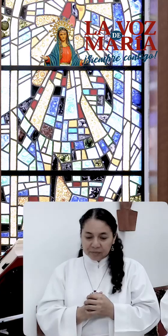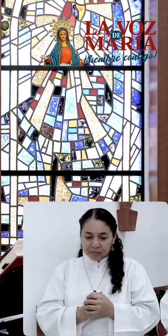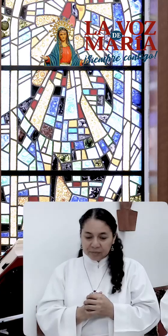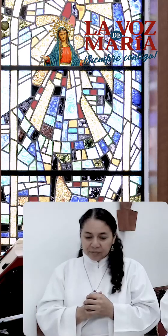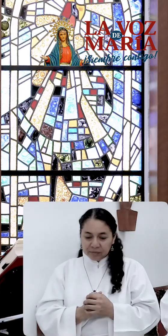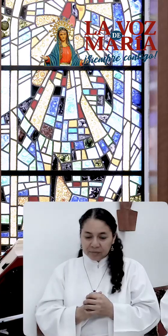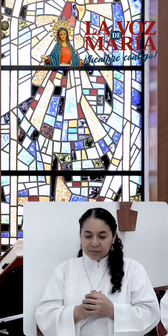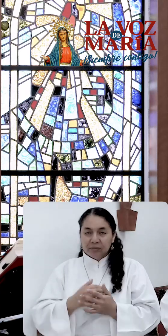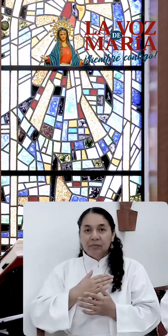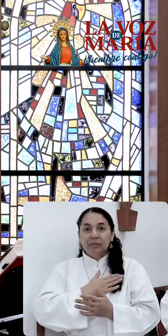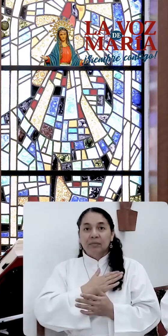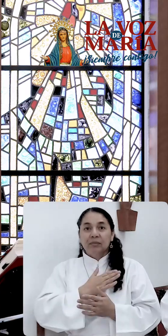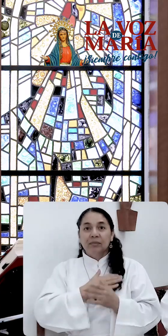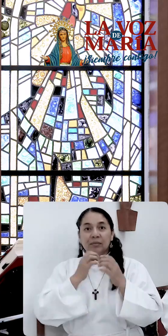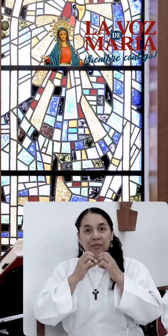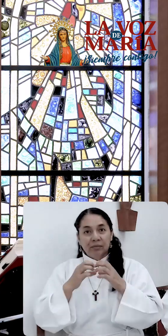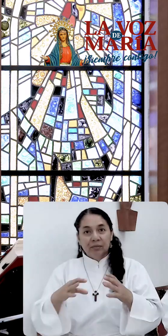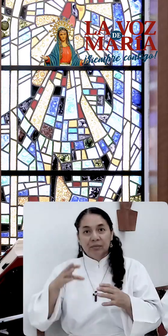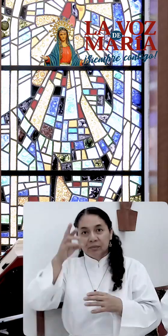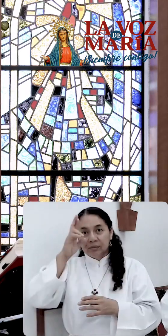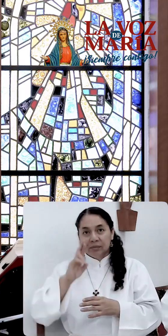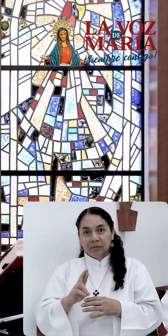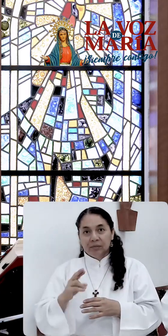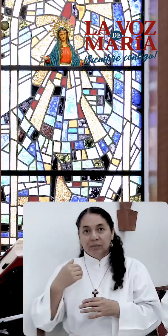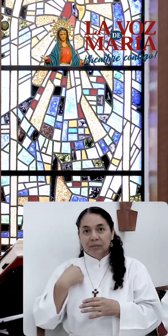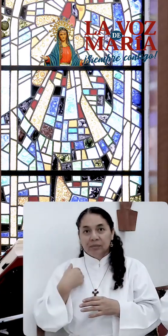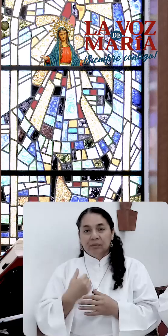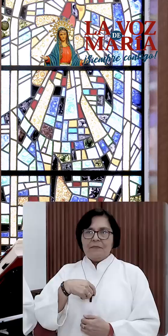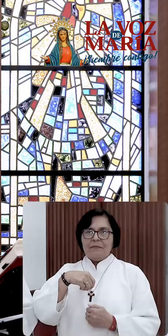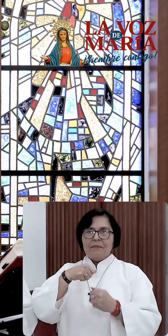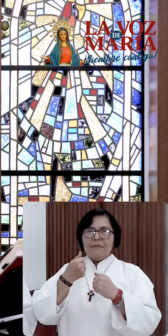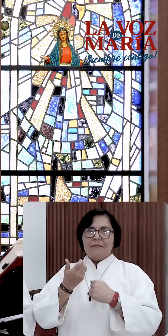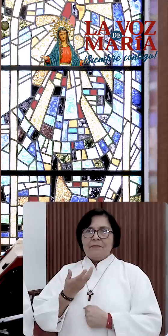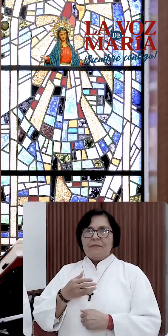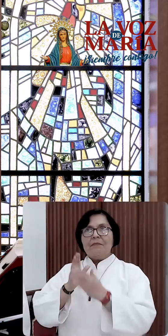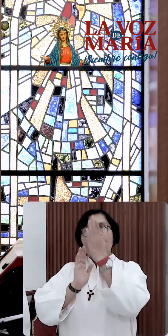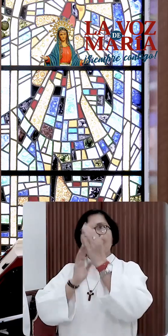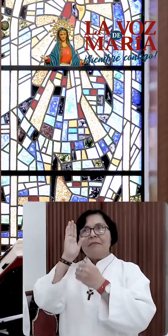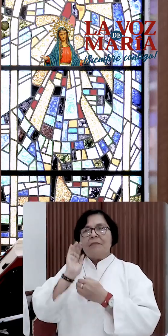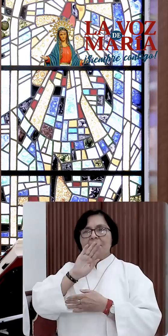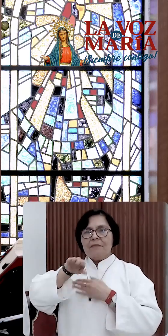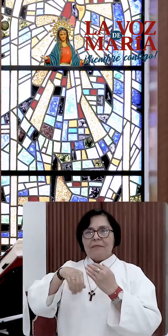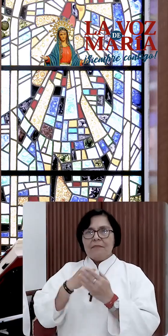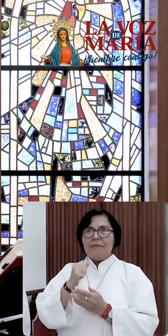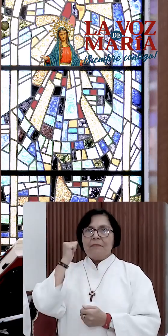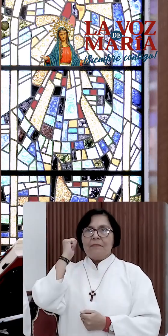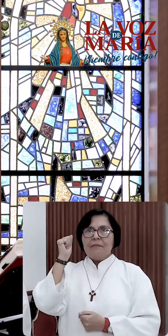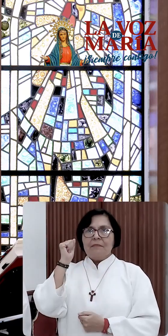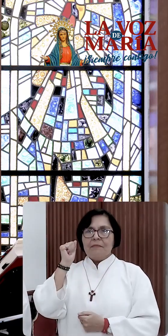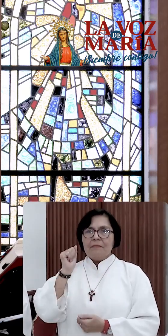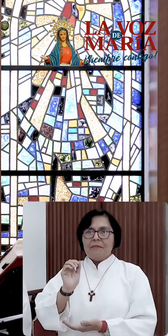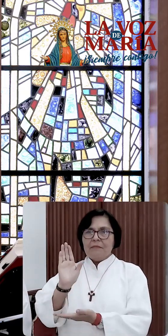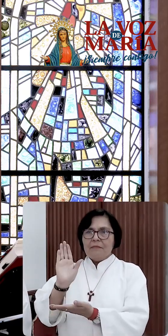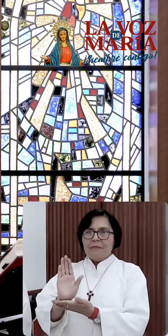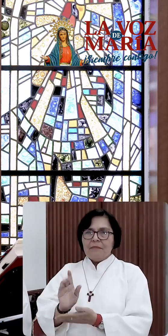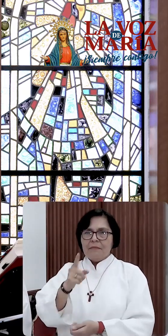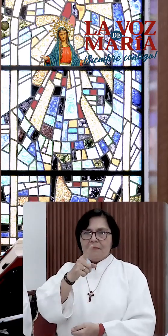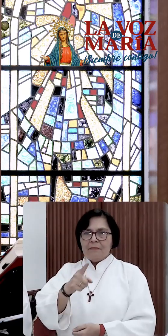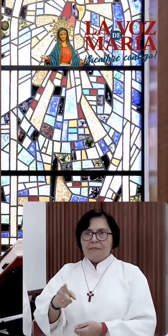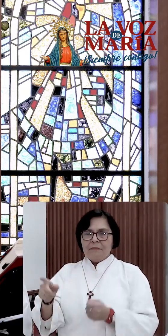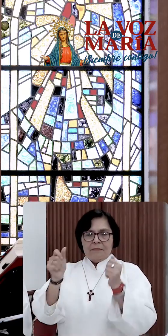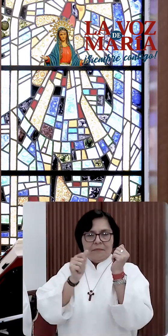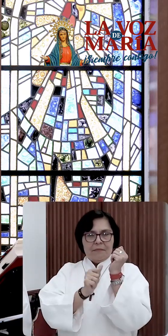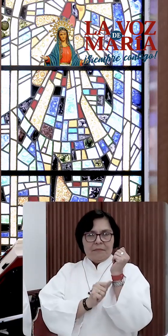Confiando en la misericordia que el Señor nos tiene, digamos, yo confieso ante Dios Todopoderoso y